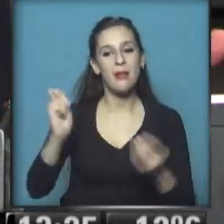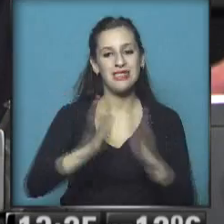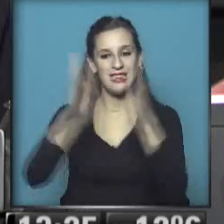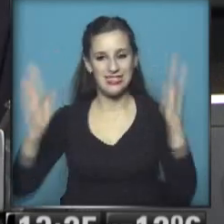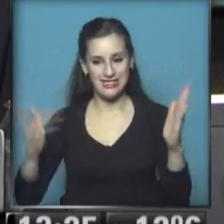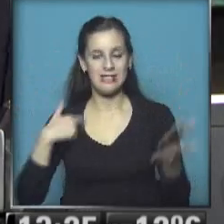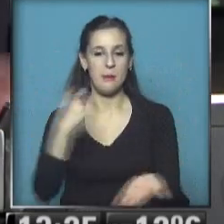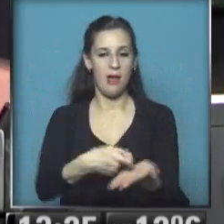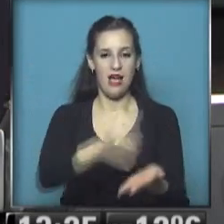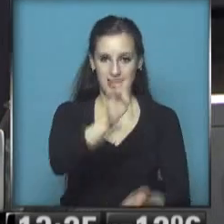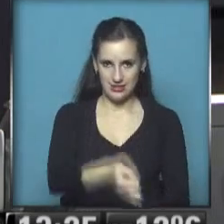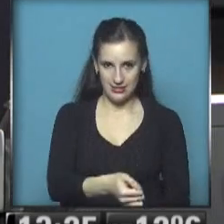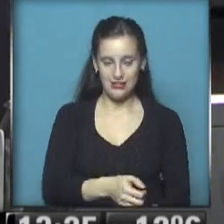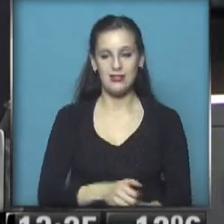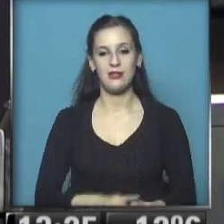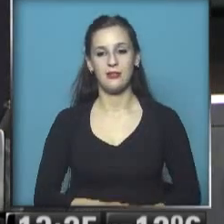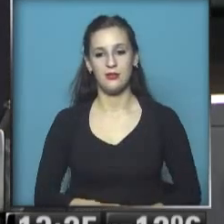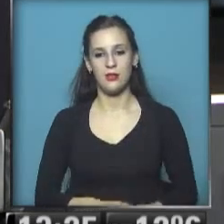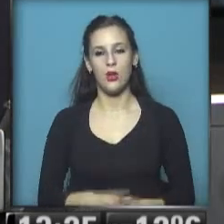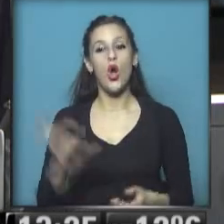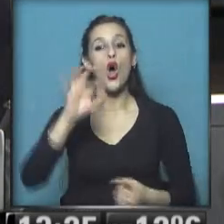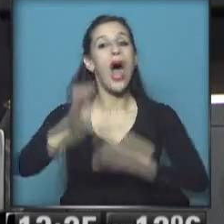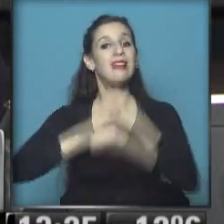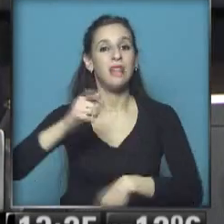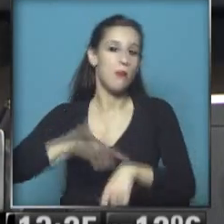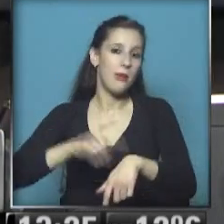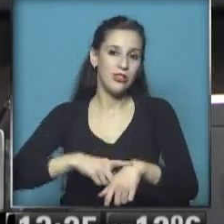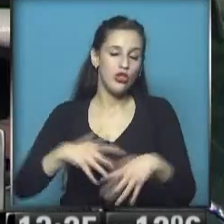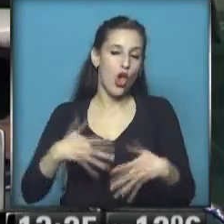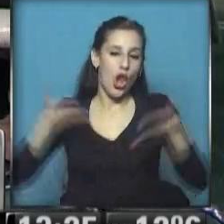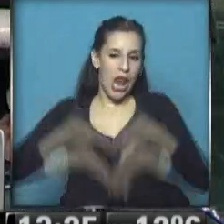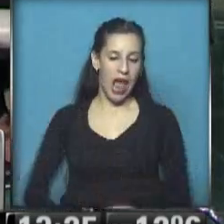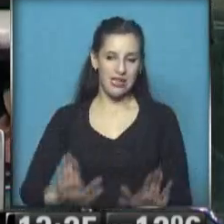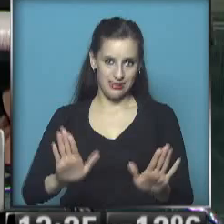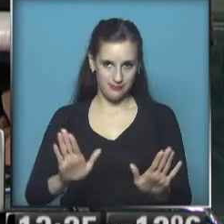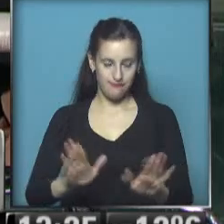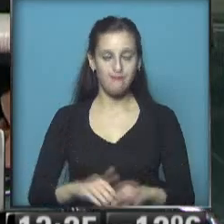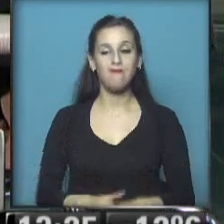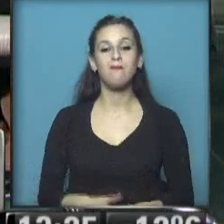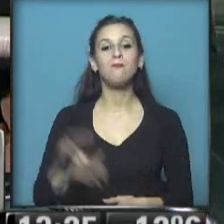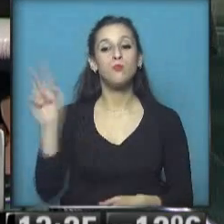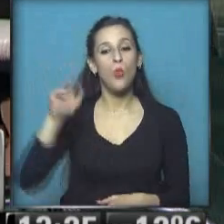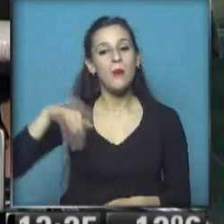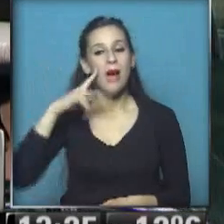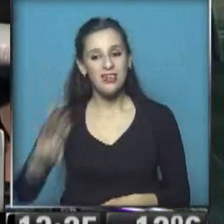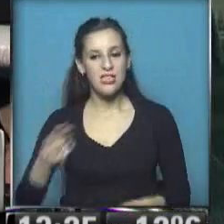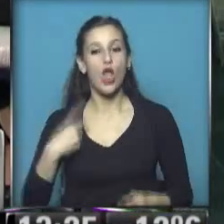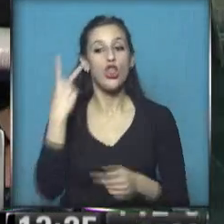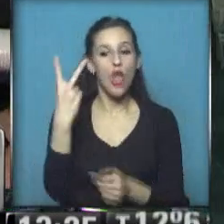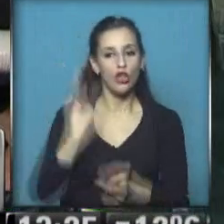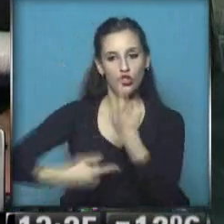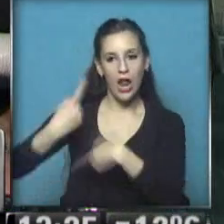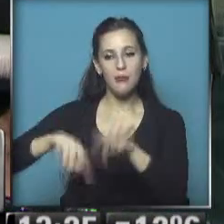noveno mes o hasta la interrupción del embarazo en el caso de maría presentó los dos trámites de la